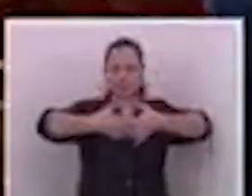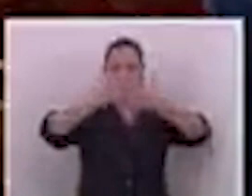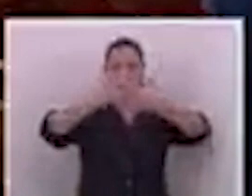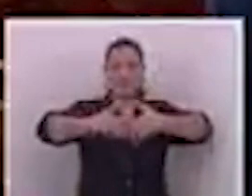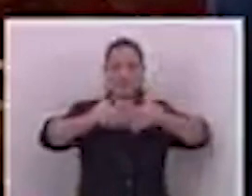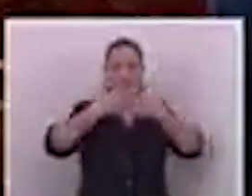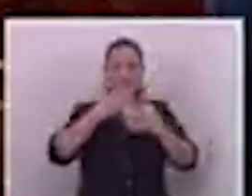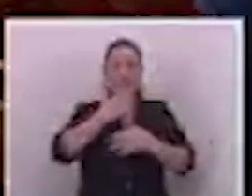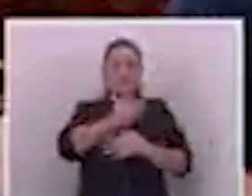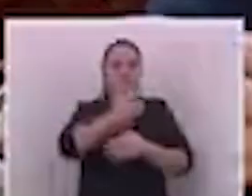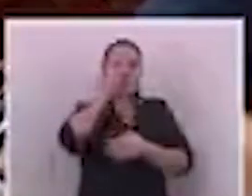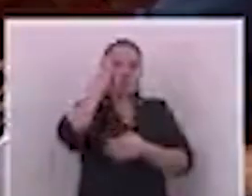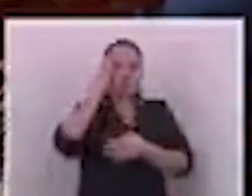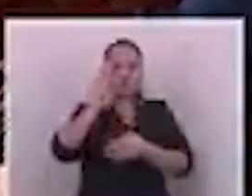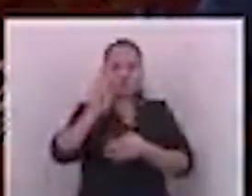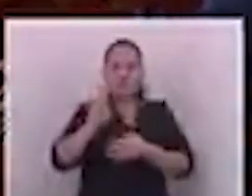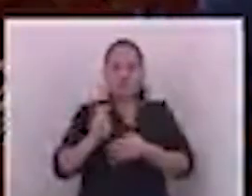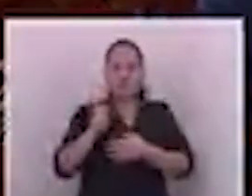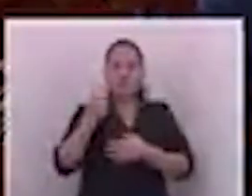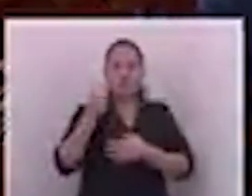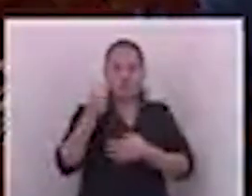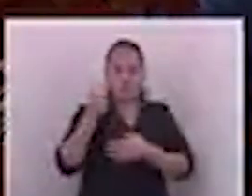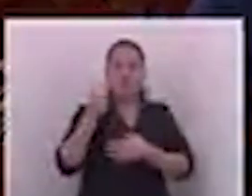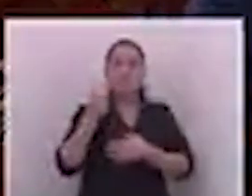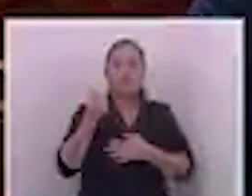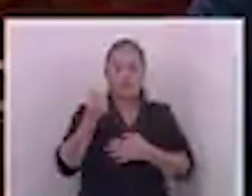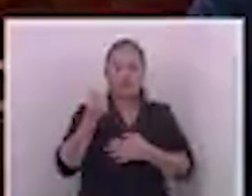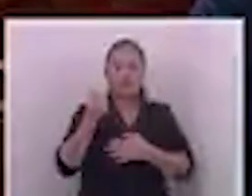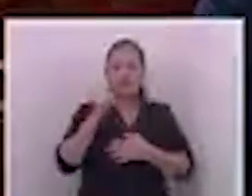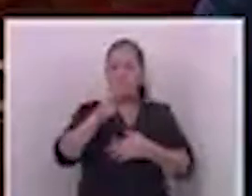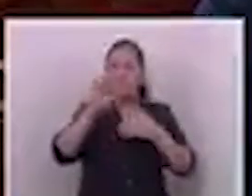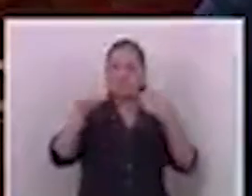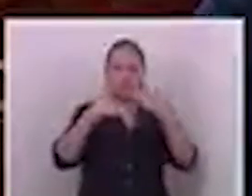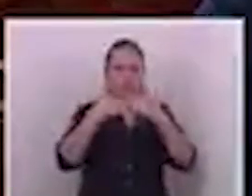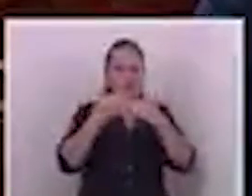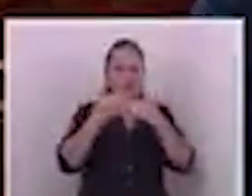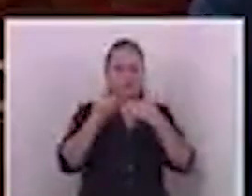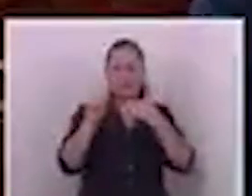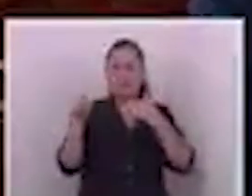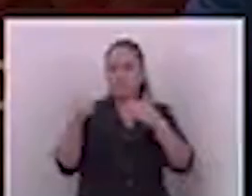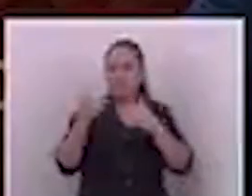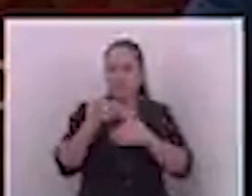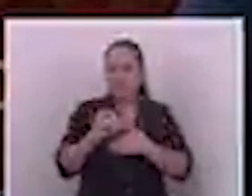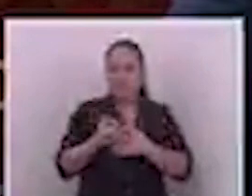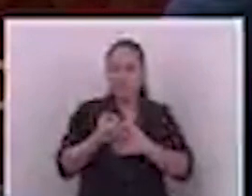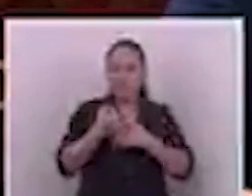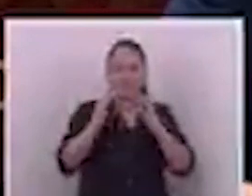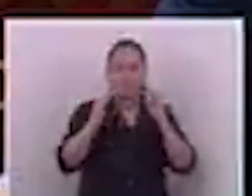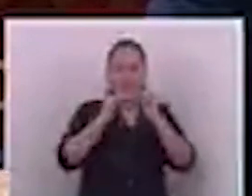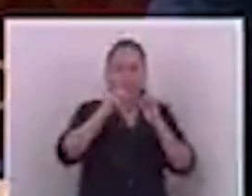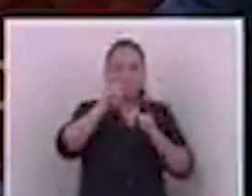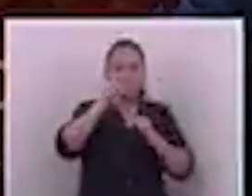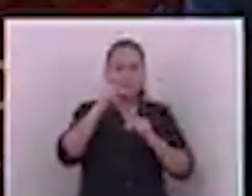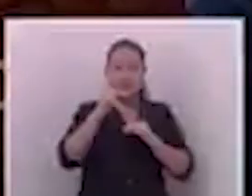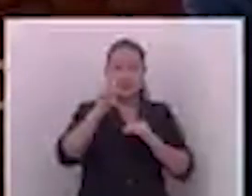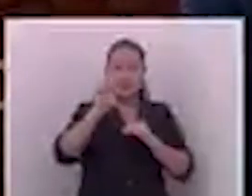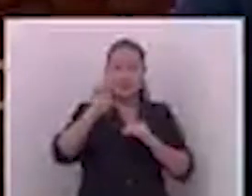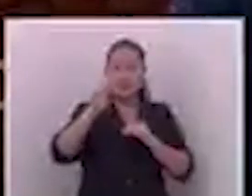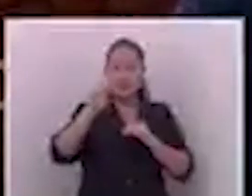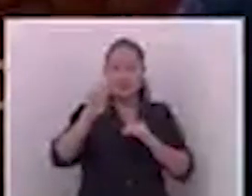sabemos que el bitcoin es dinero y que todos los demás monedas o tokens que circulan